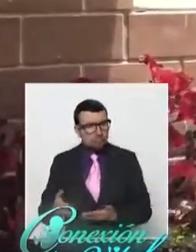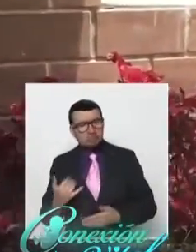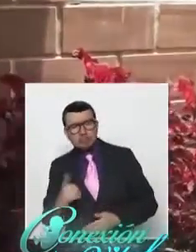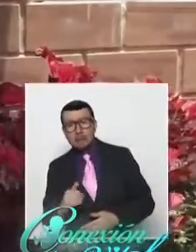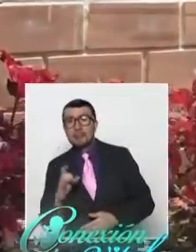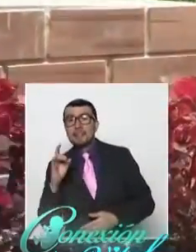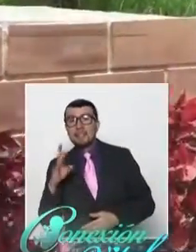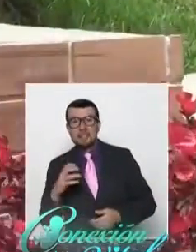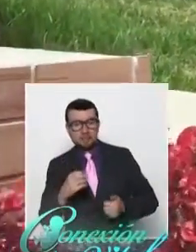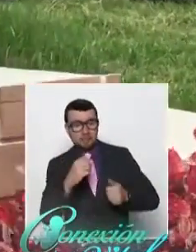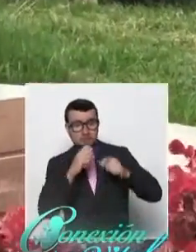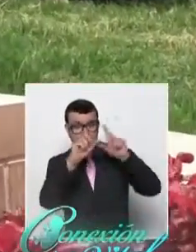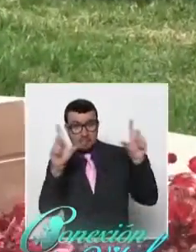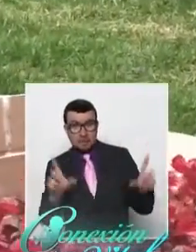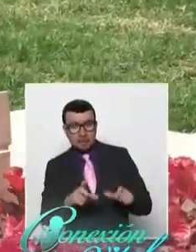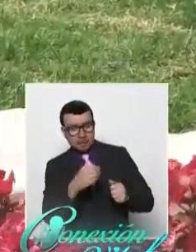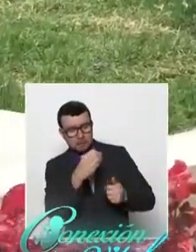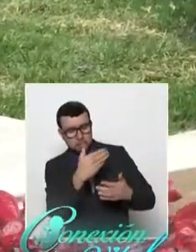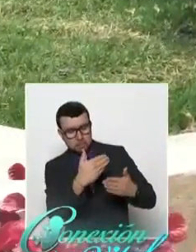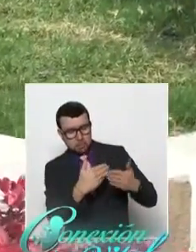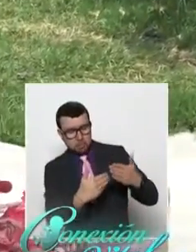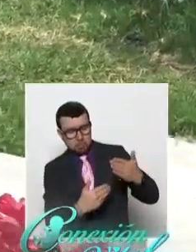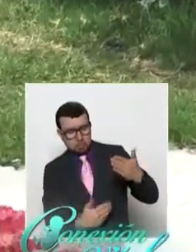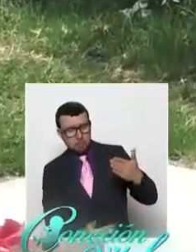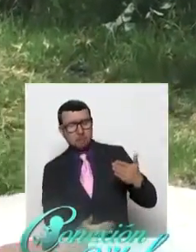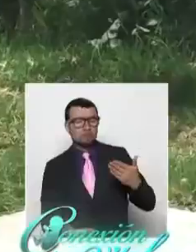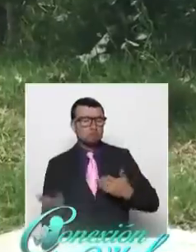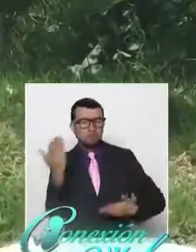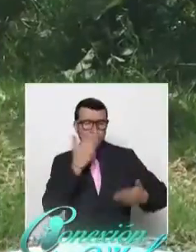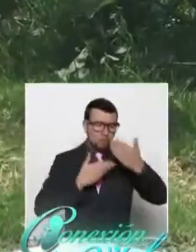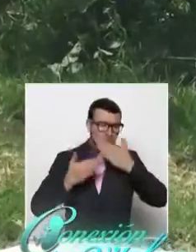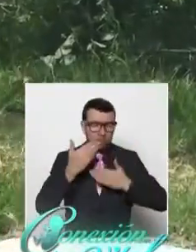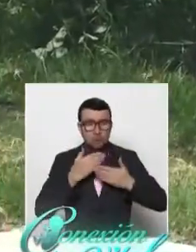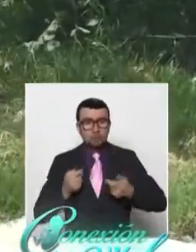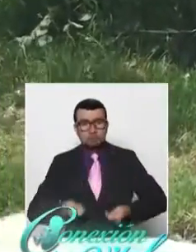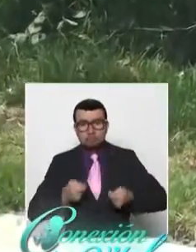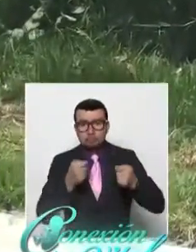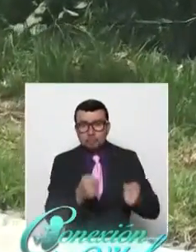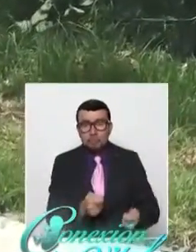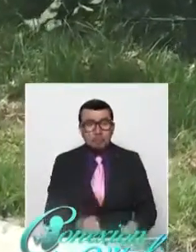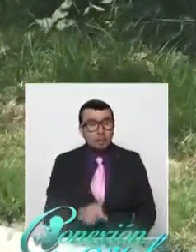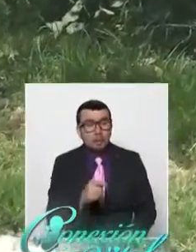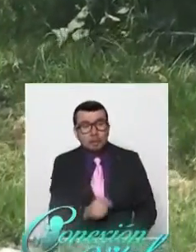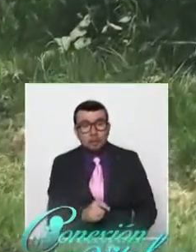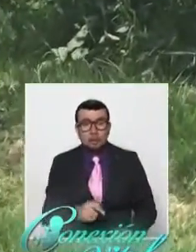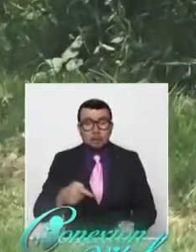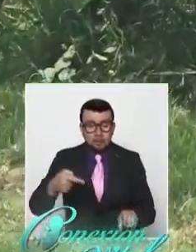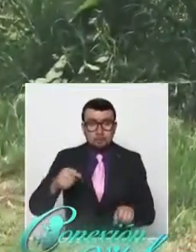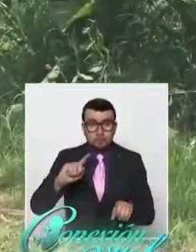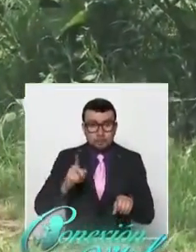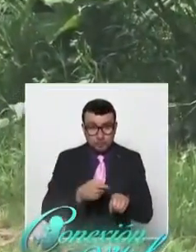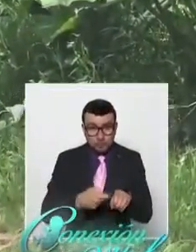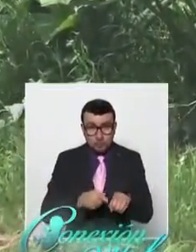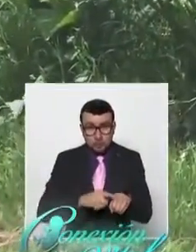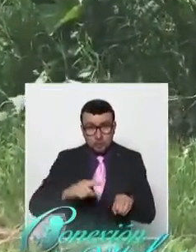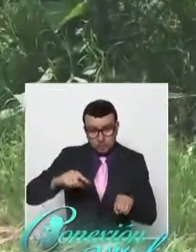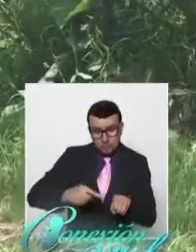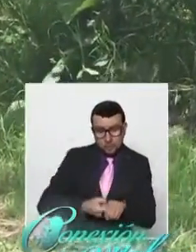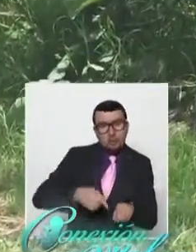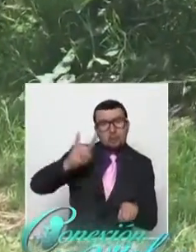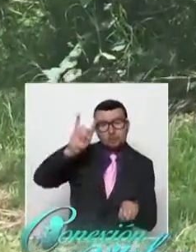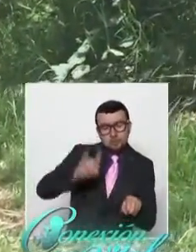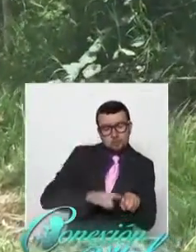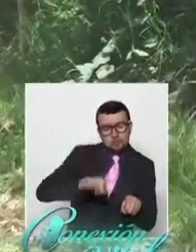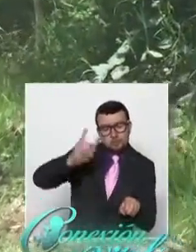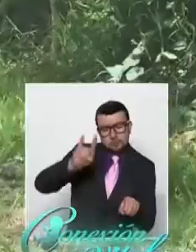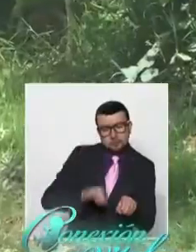15 exámenes y se les hace un diagnóstico, se les entrega la bolsa de los enemas, se les entrega